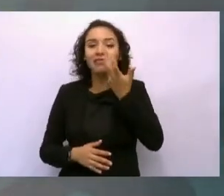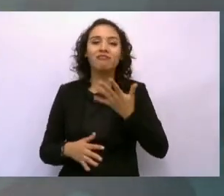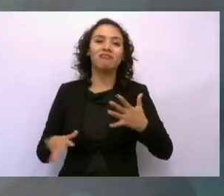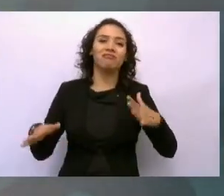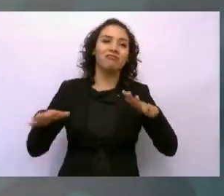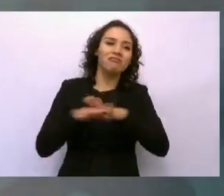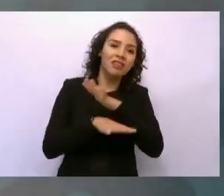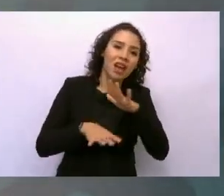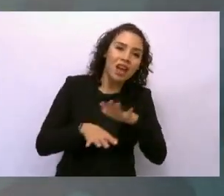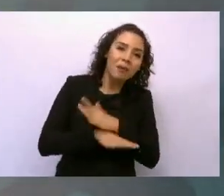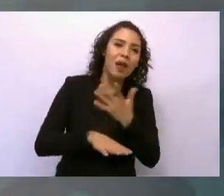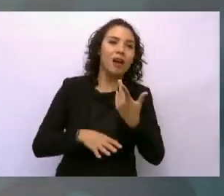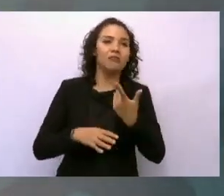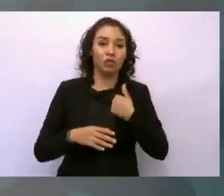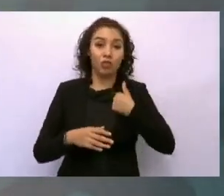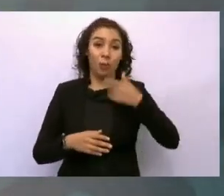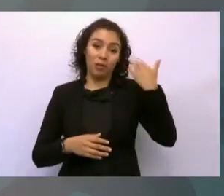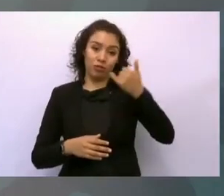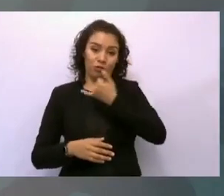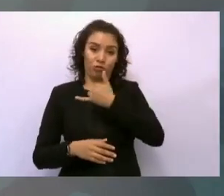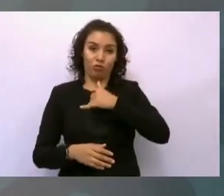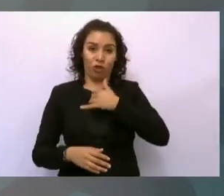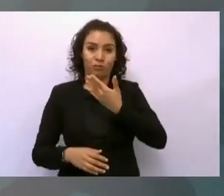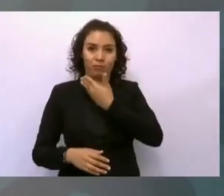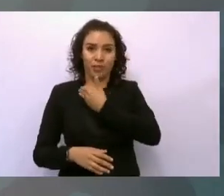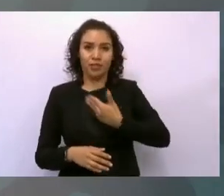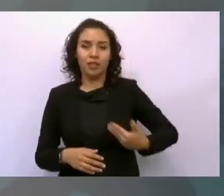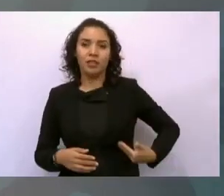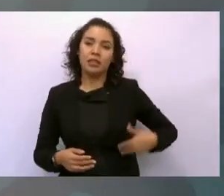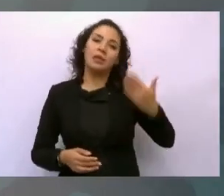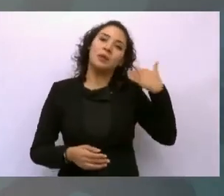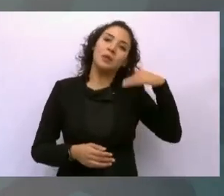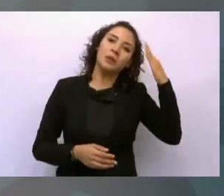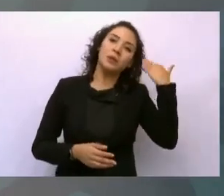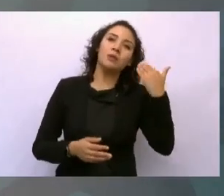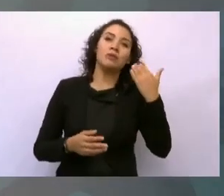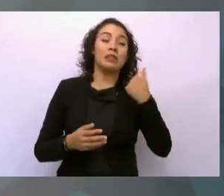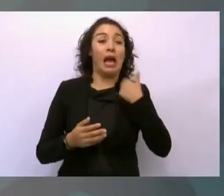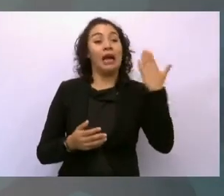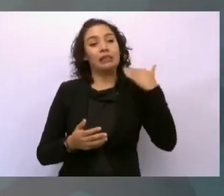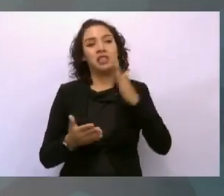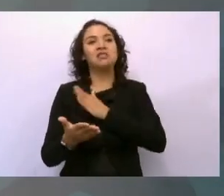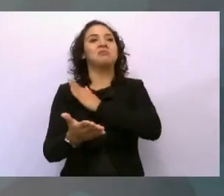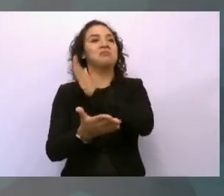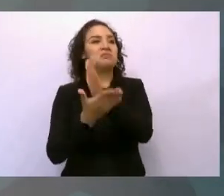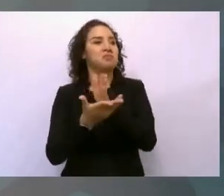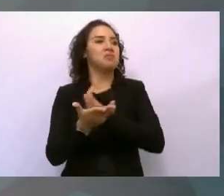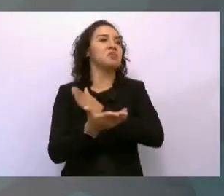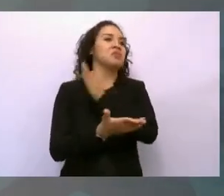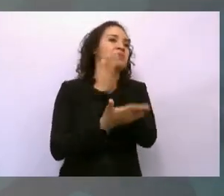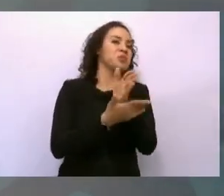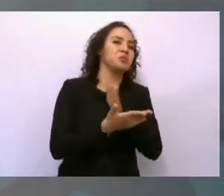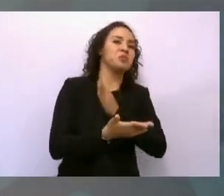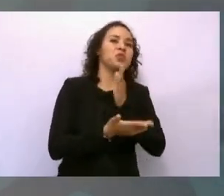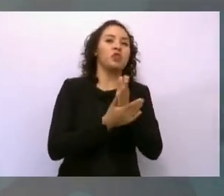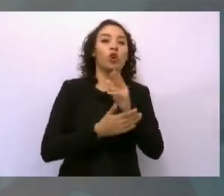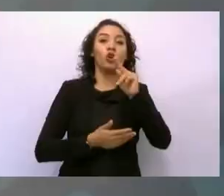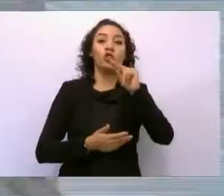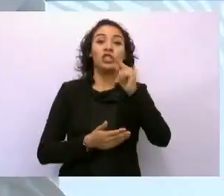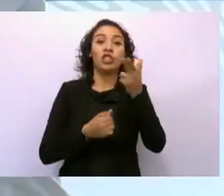esta transformación. En efecto, visitamos 80 hospitales en el